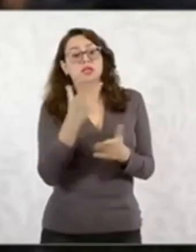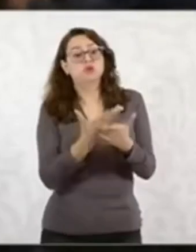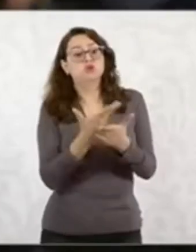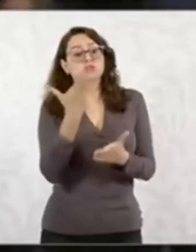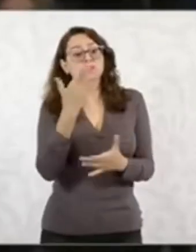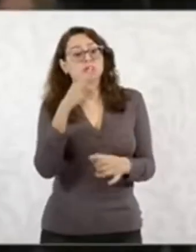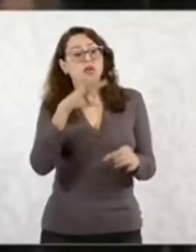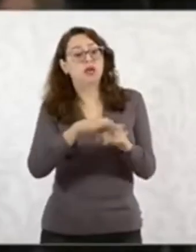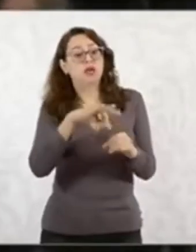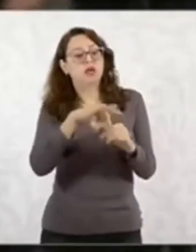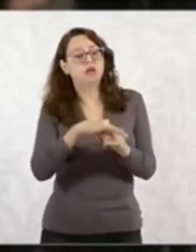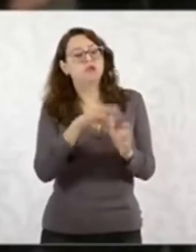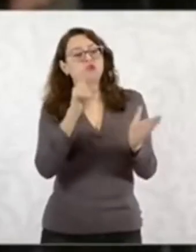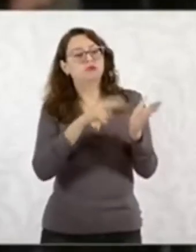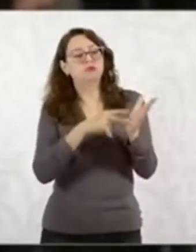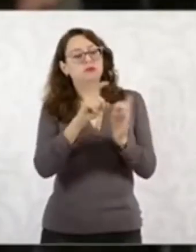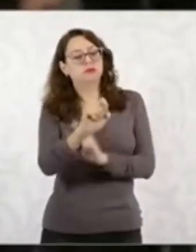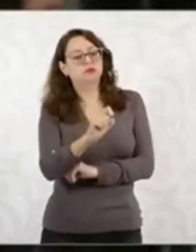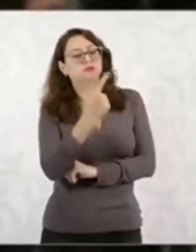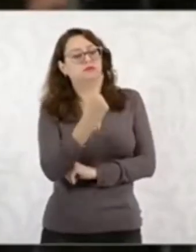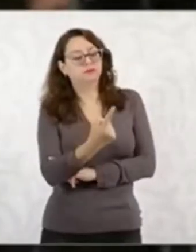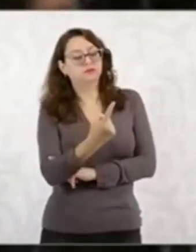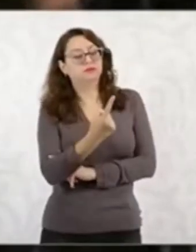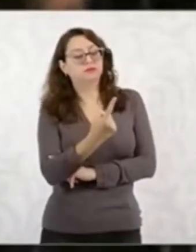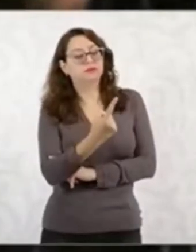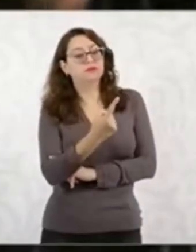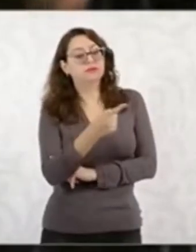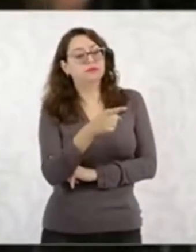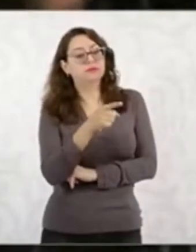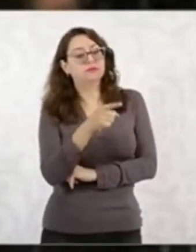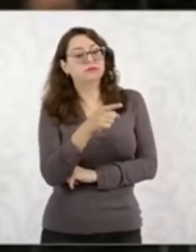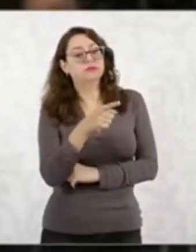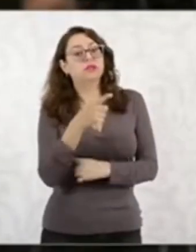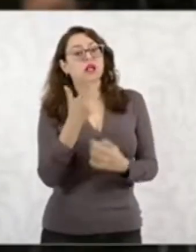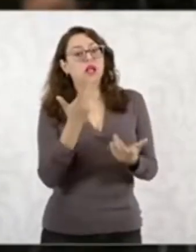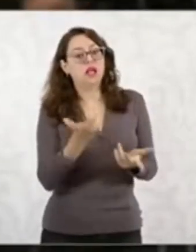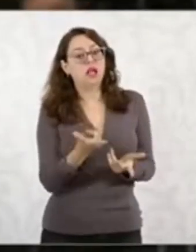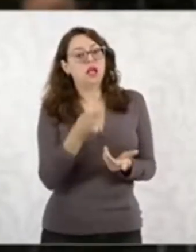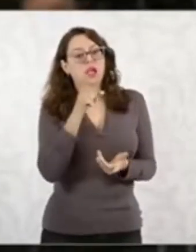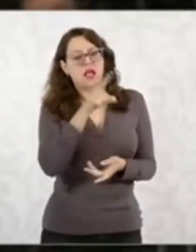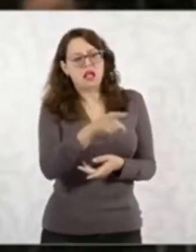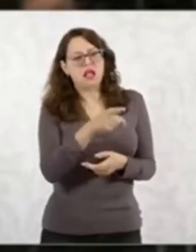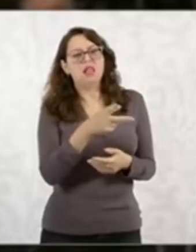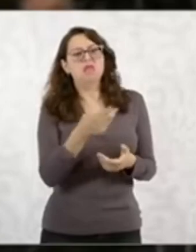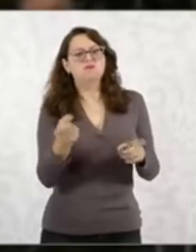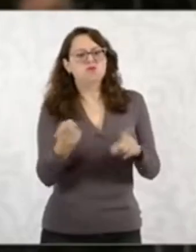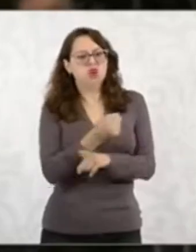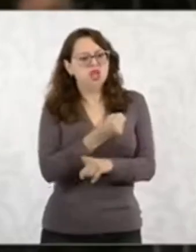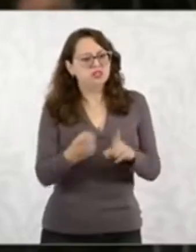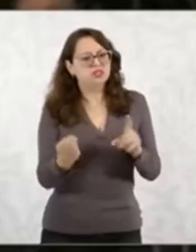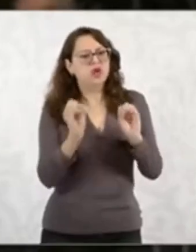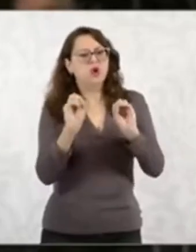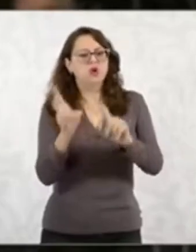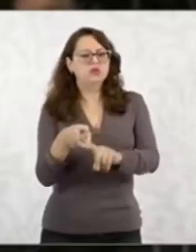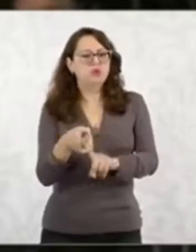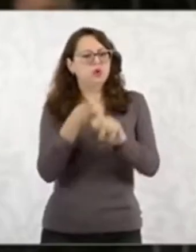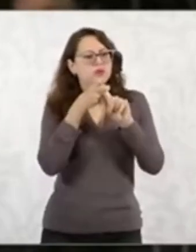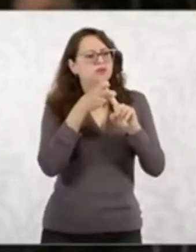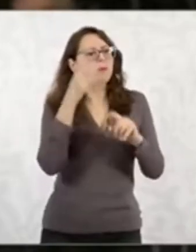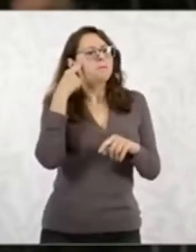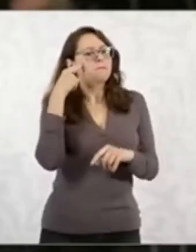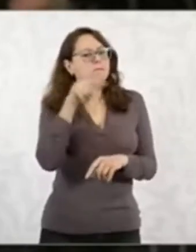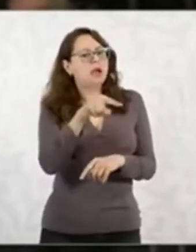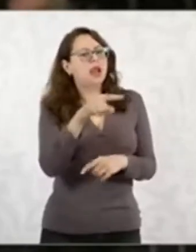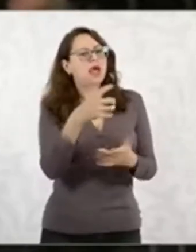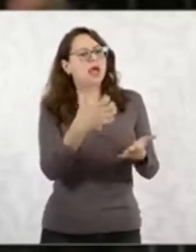de 2021, cuando bueno pues acusaban que hubo violencia o secuestros para evitar que perdiera pues Rubén Rocha la